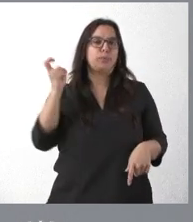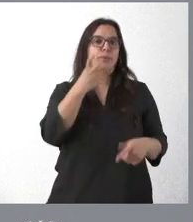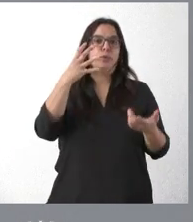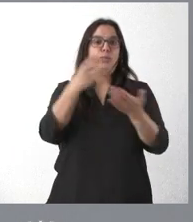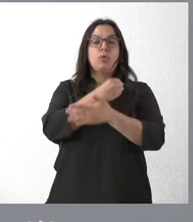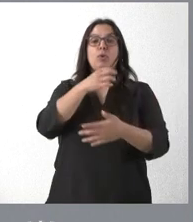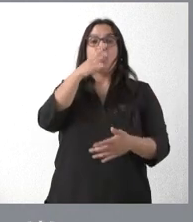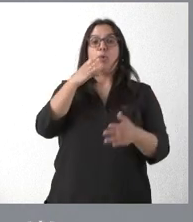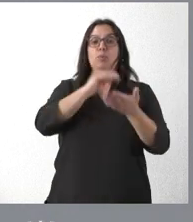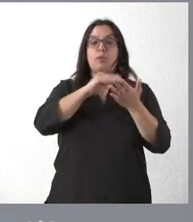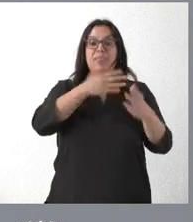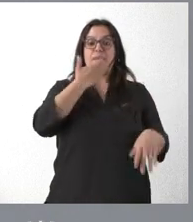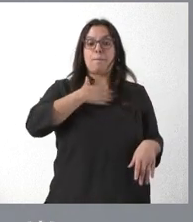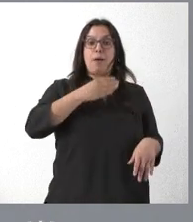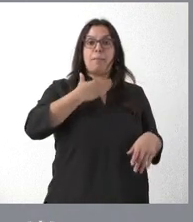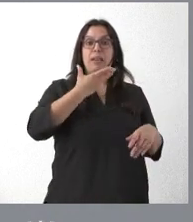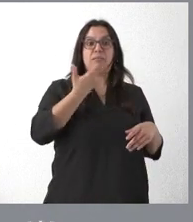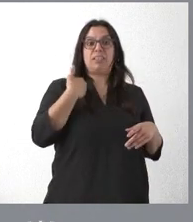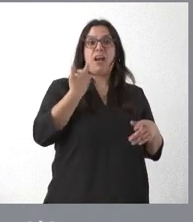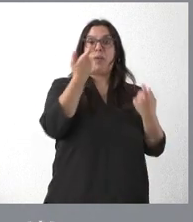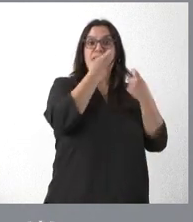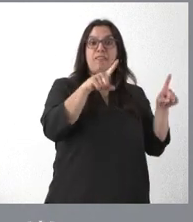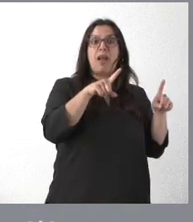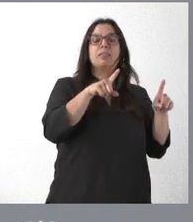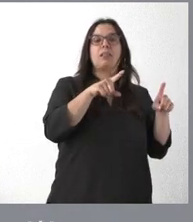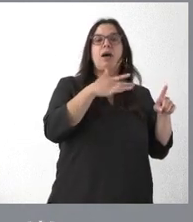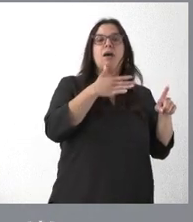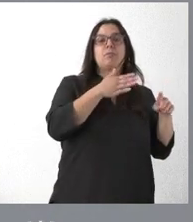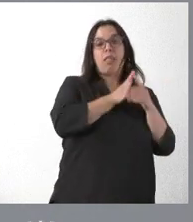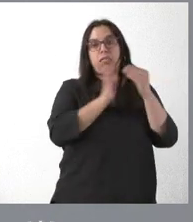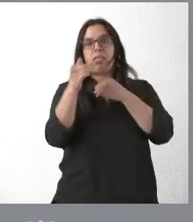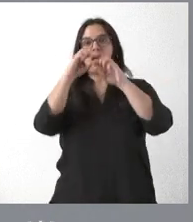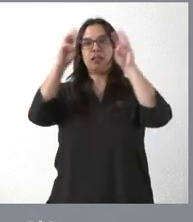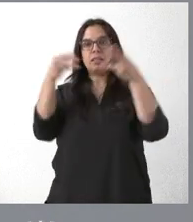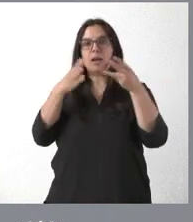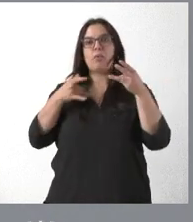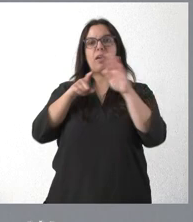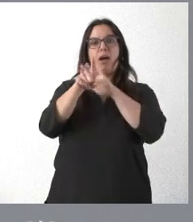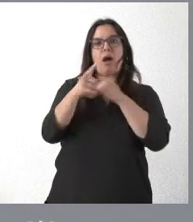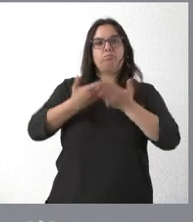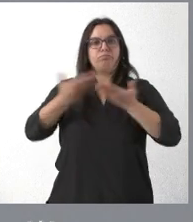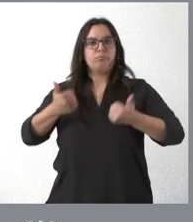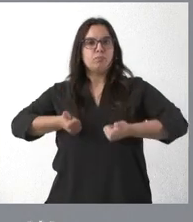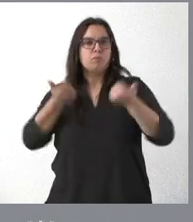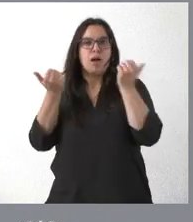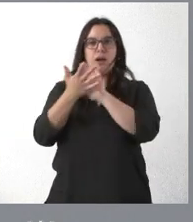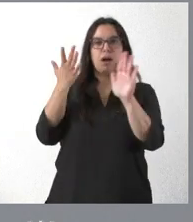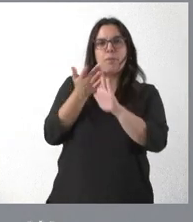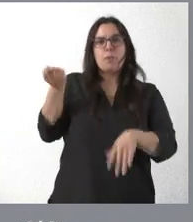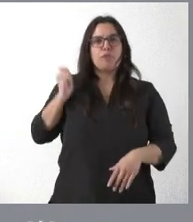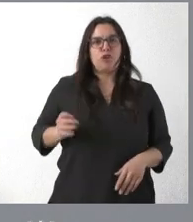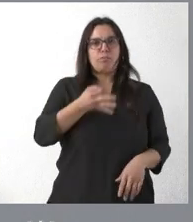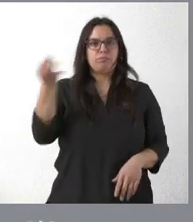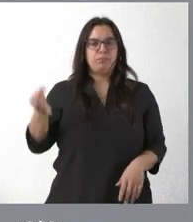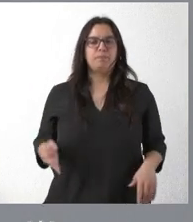la eliminación del papel va a permitir que el trámite sea más rápido más ágil más fiable y más profesional y